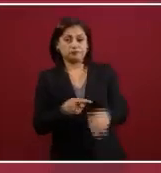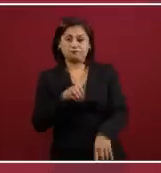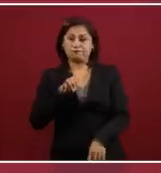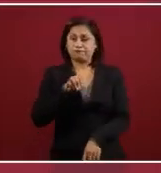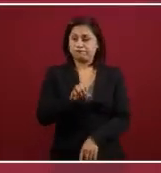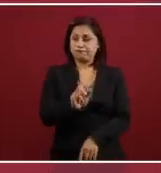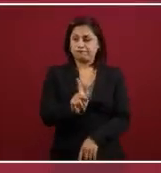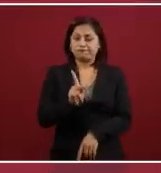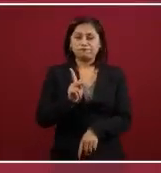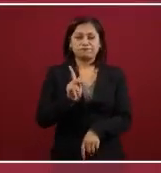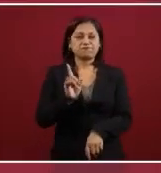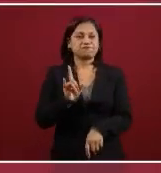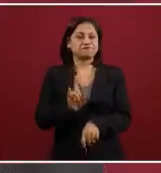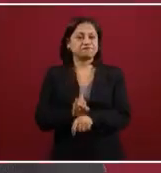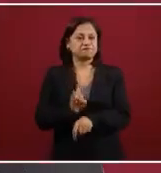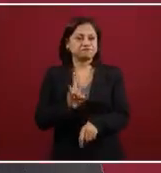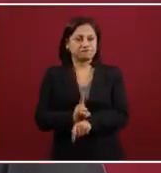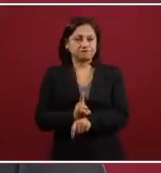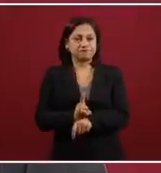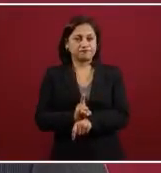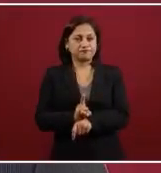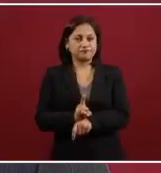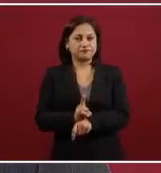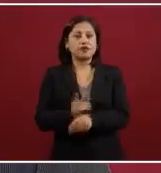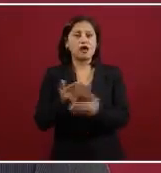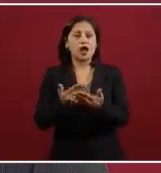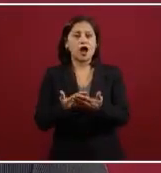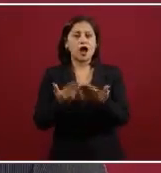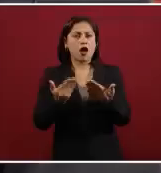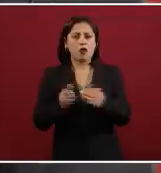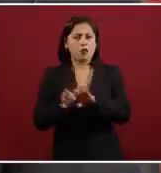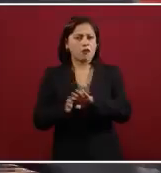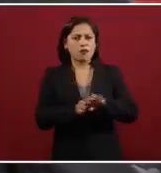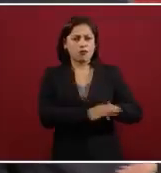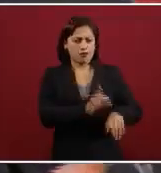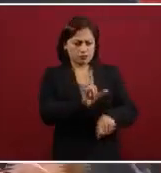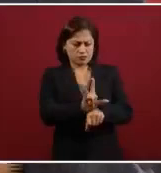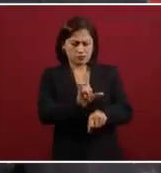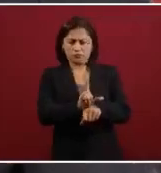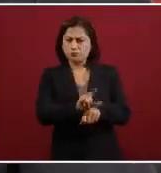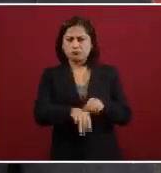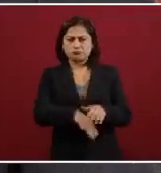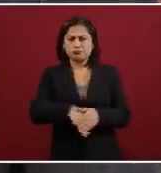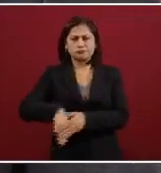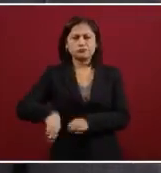no debe de haber simulación y entender